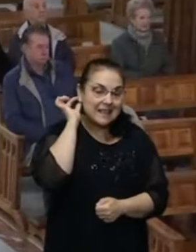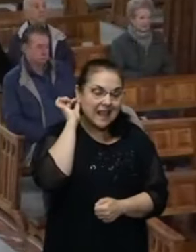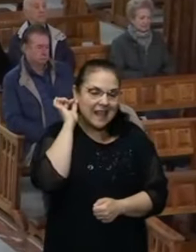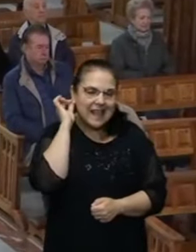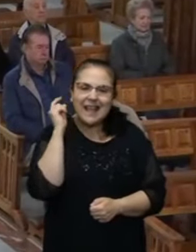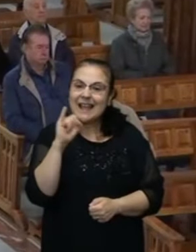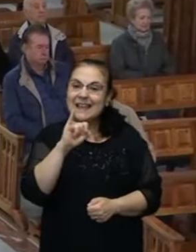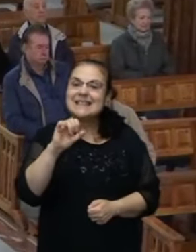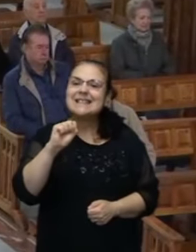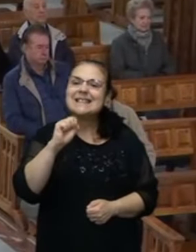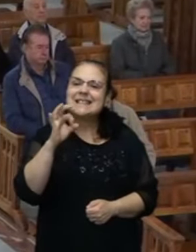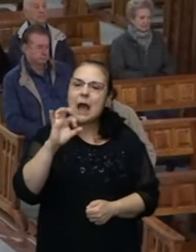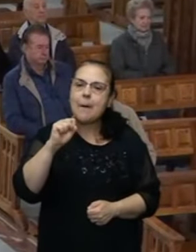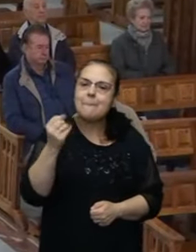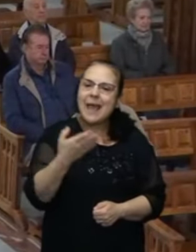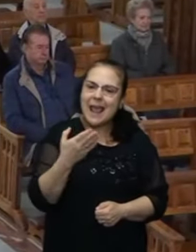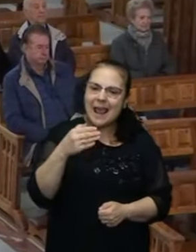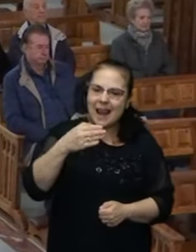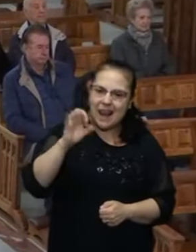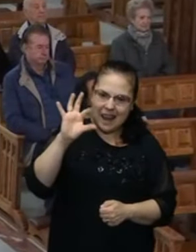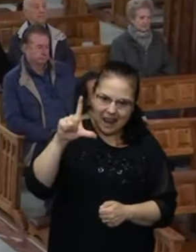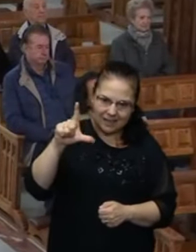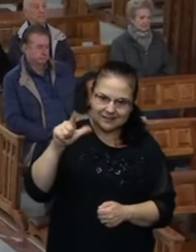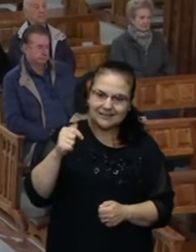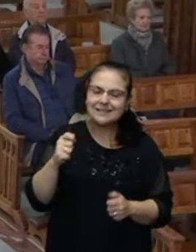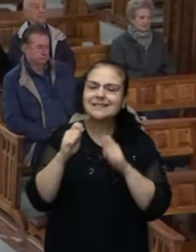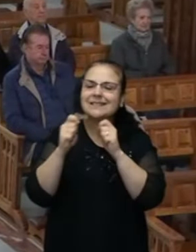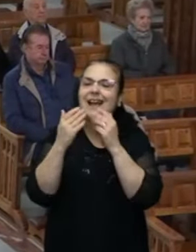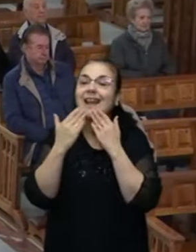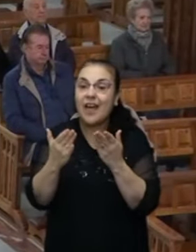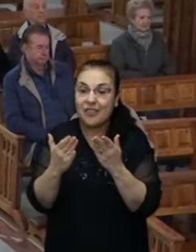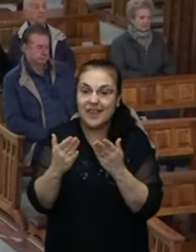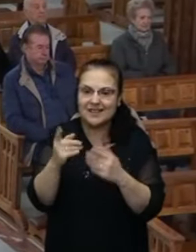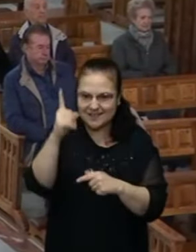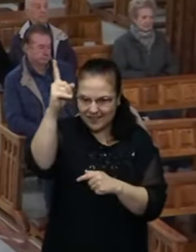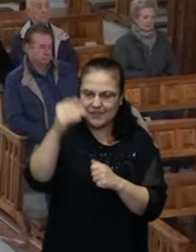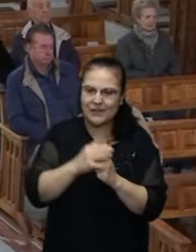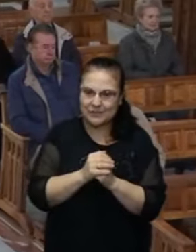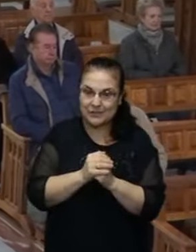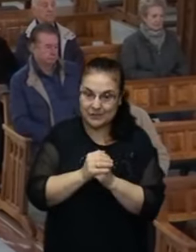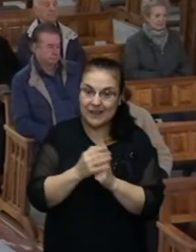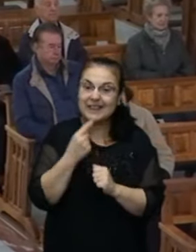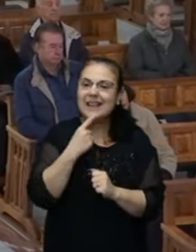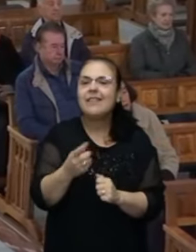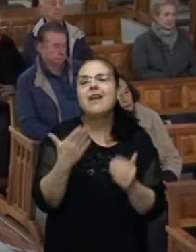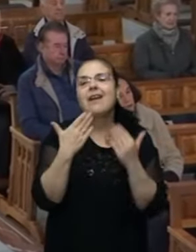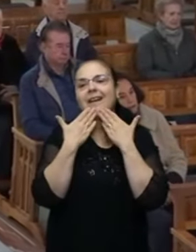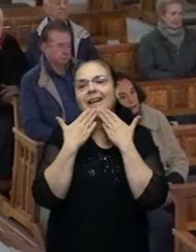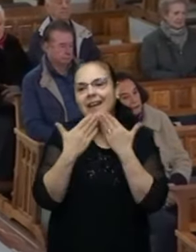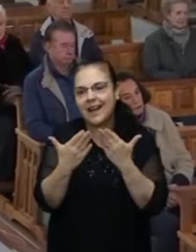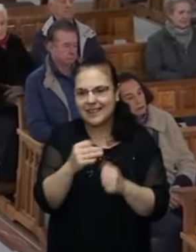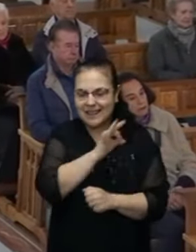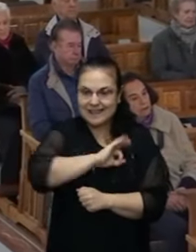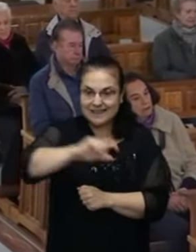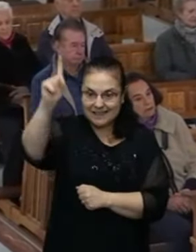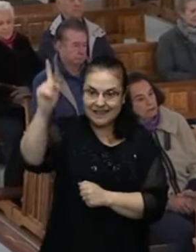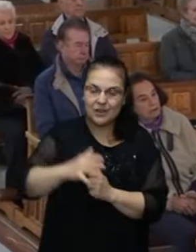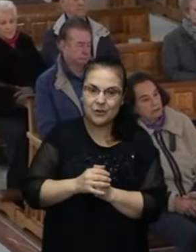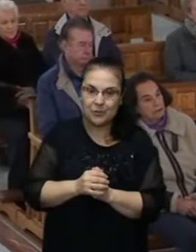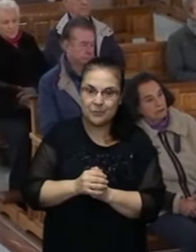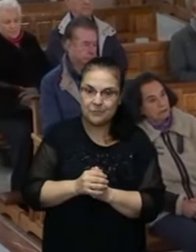Dios y lo que hace es, una vez que concibe a Juan, se queda en casa sin